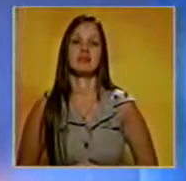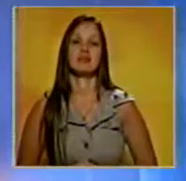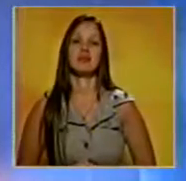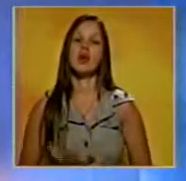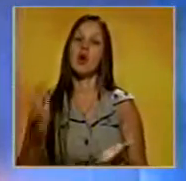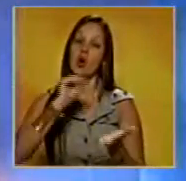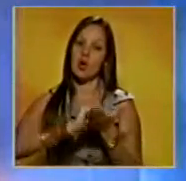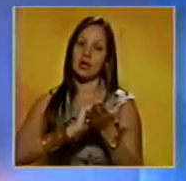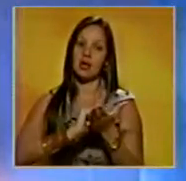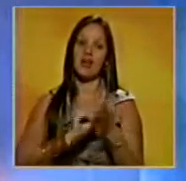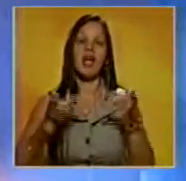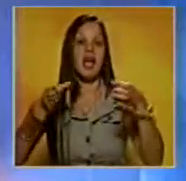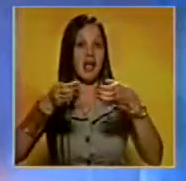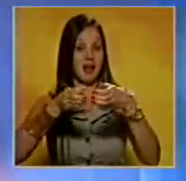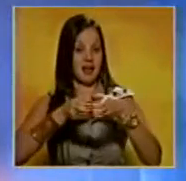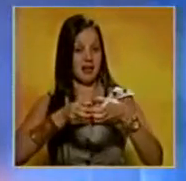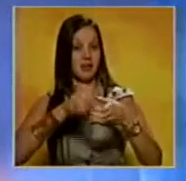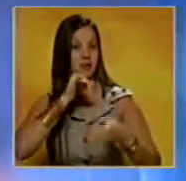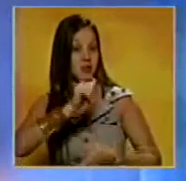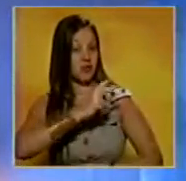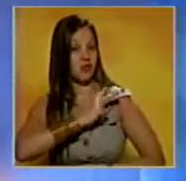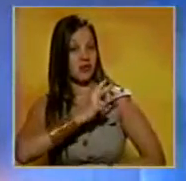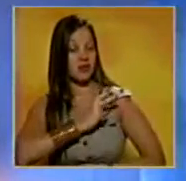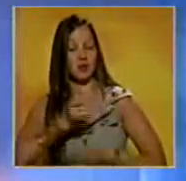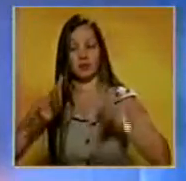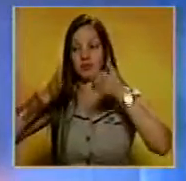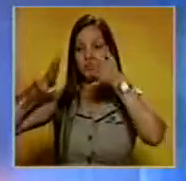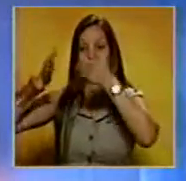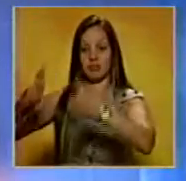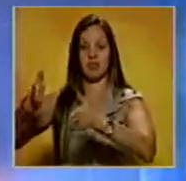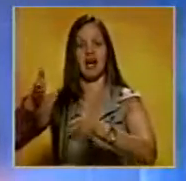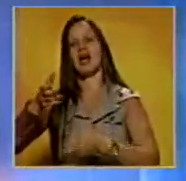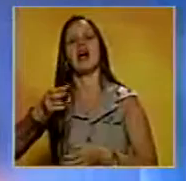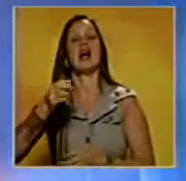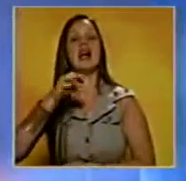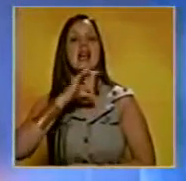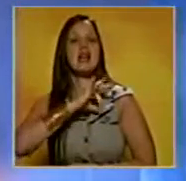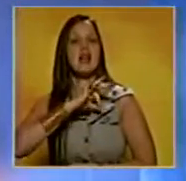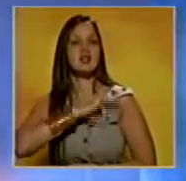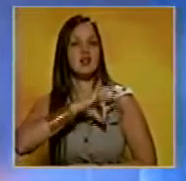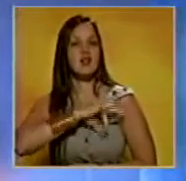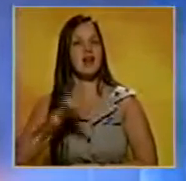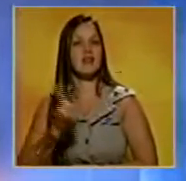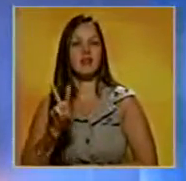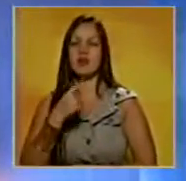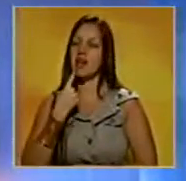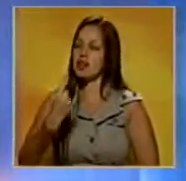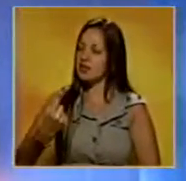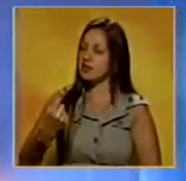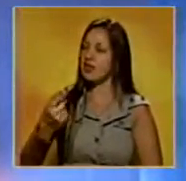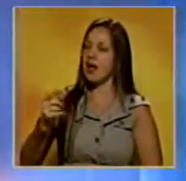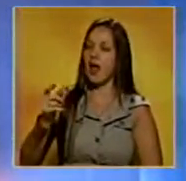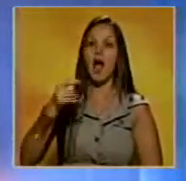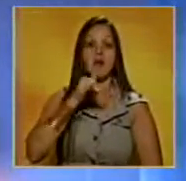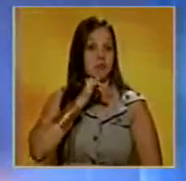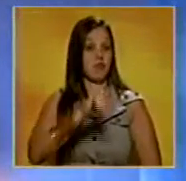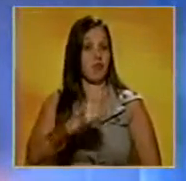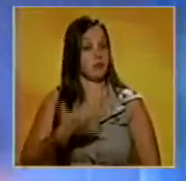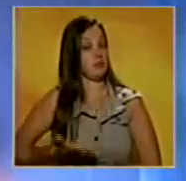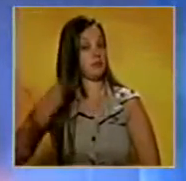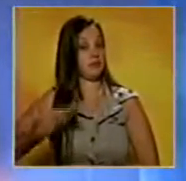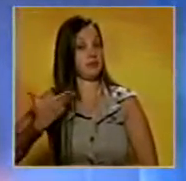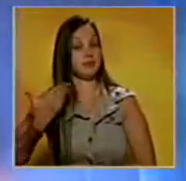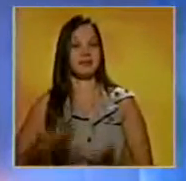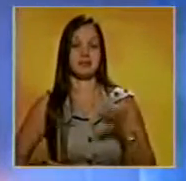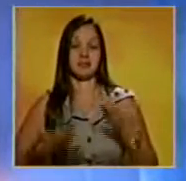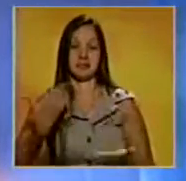Una vez más, el equipo de Noticiero Venevisión es reconocido por la sociedad venezolana por su profesionalismo, equilibrio e imparcialidad